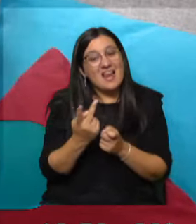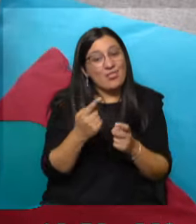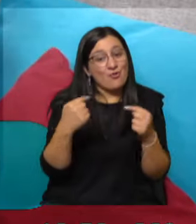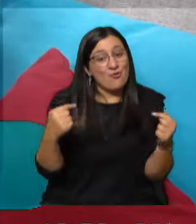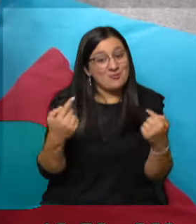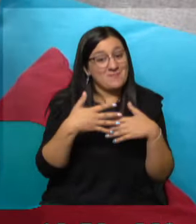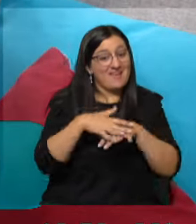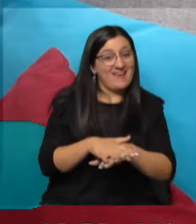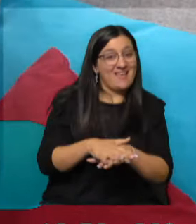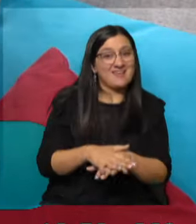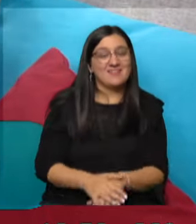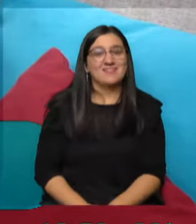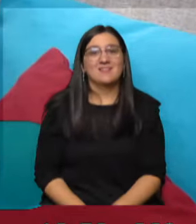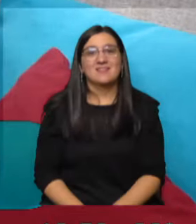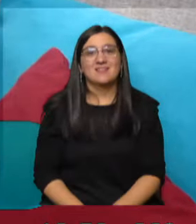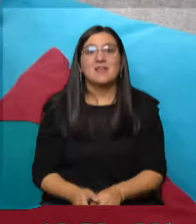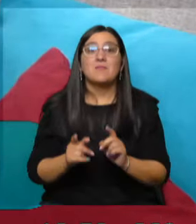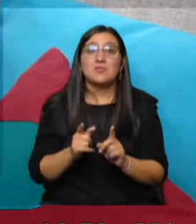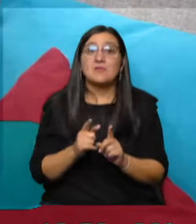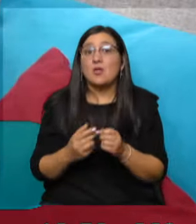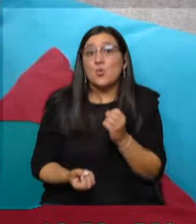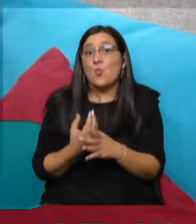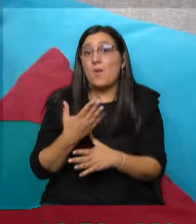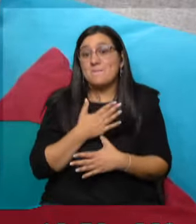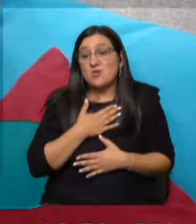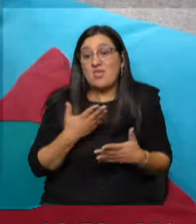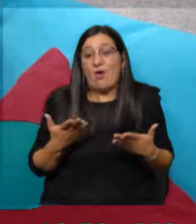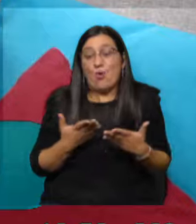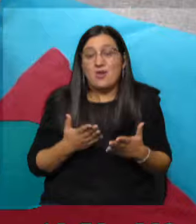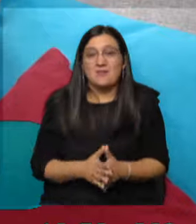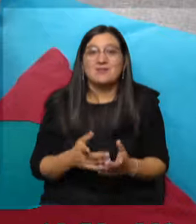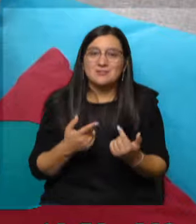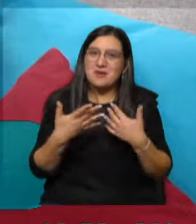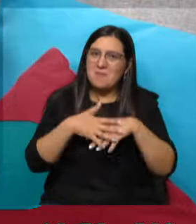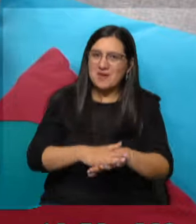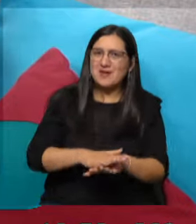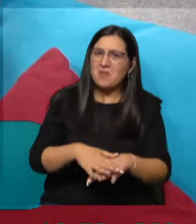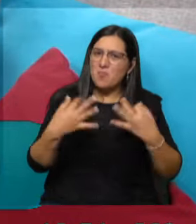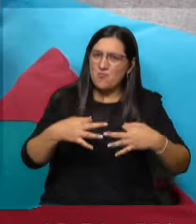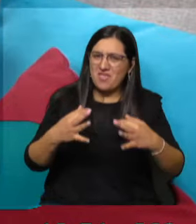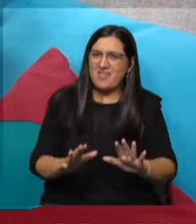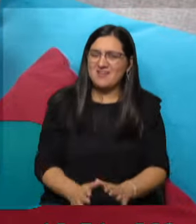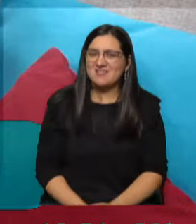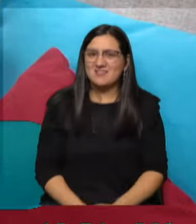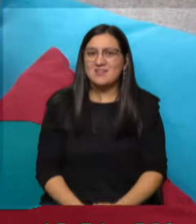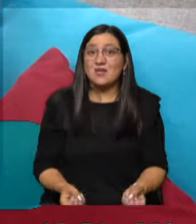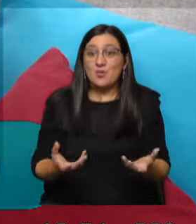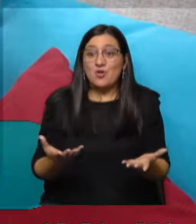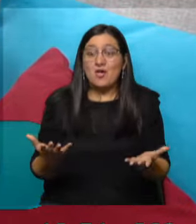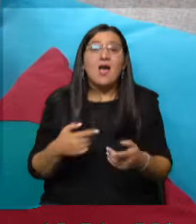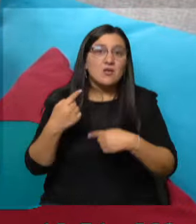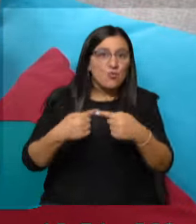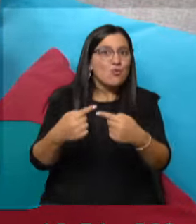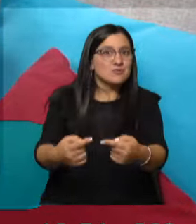suene un poquito a 2016, pero también tenga algo nuevo mío de ahora, un nuevo sonido, y creo que quedó bien combinado. Y tal, y se vienen cosas para